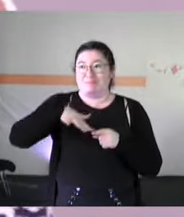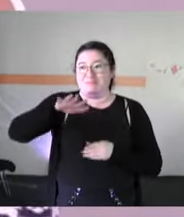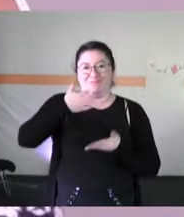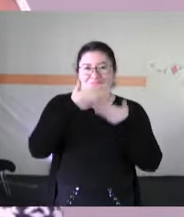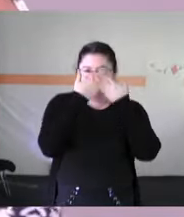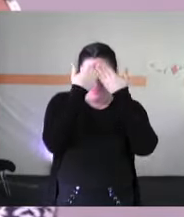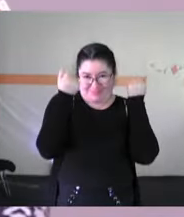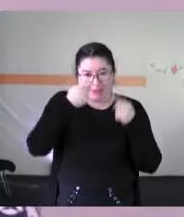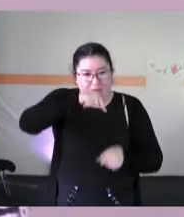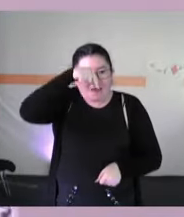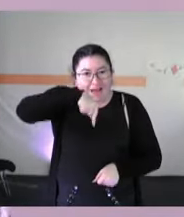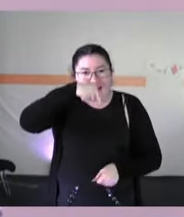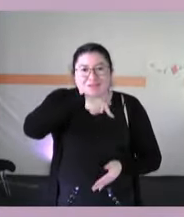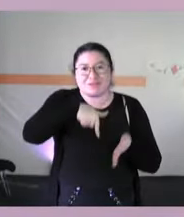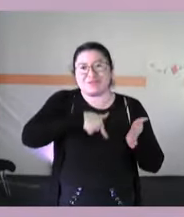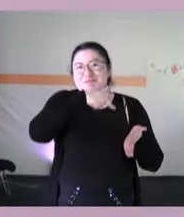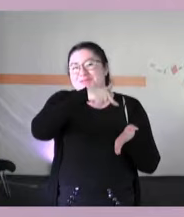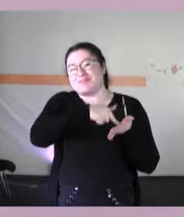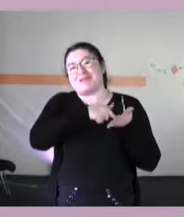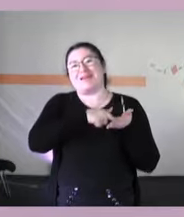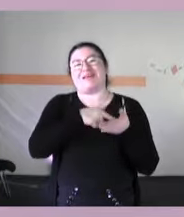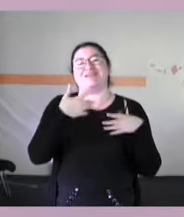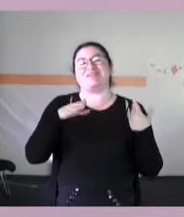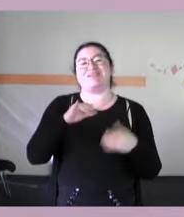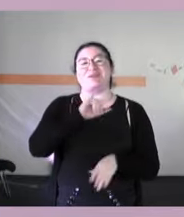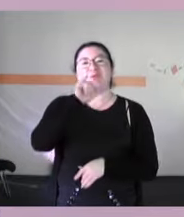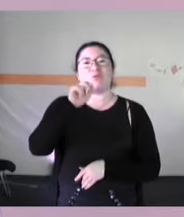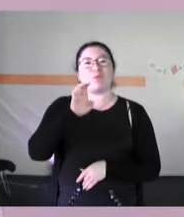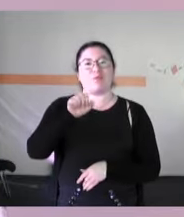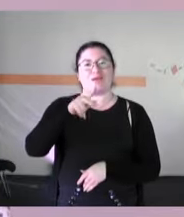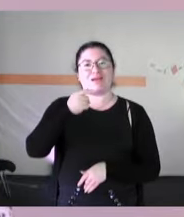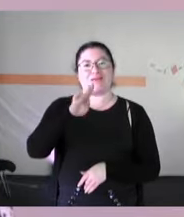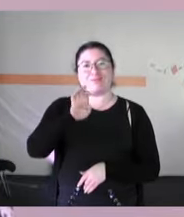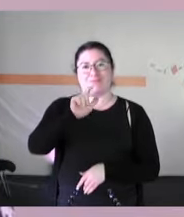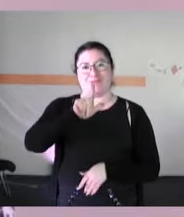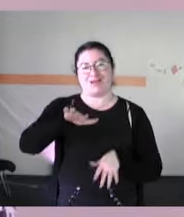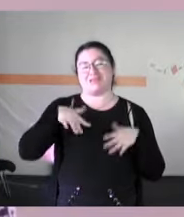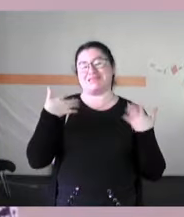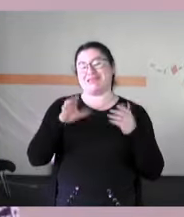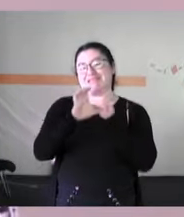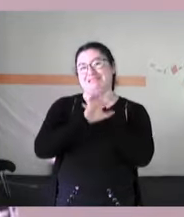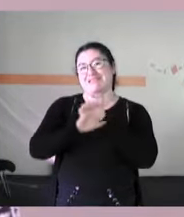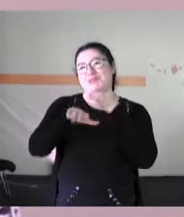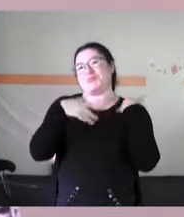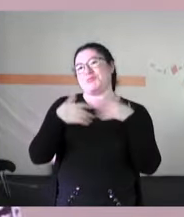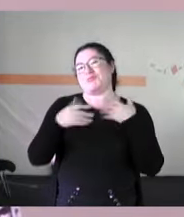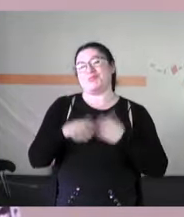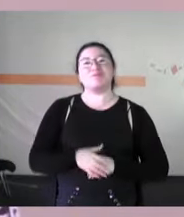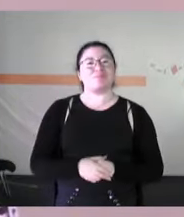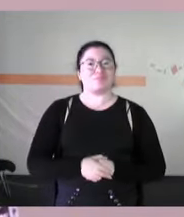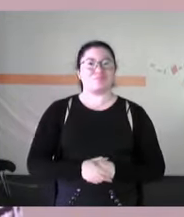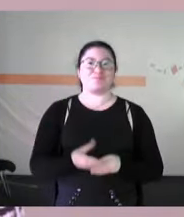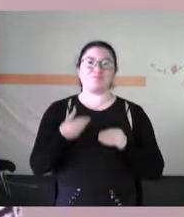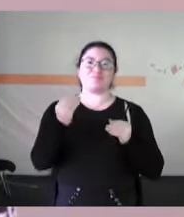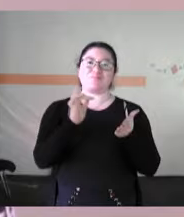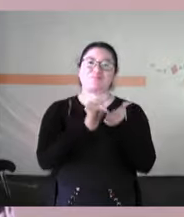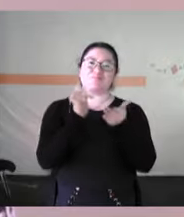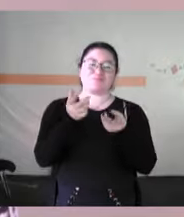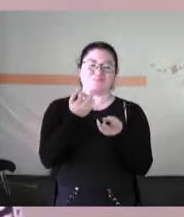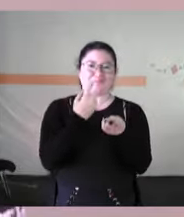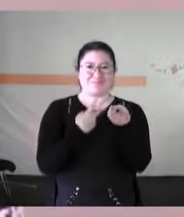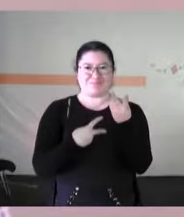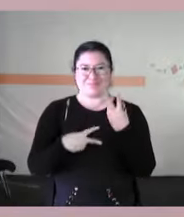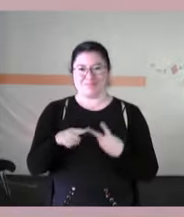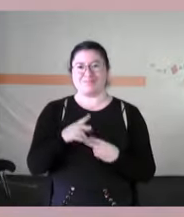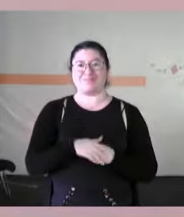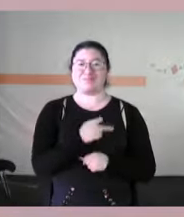que aquí cantó el maestro y con eso ya es suficiente. De verdad, muchísimas gracias por haber venido, por